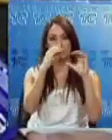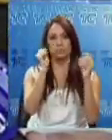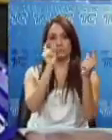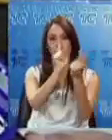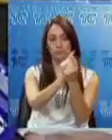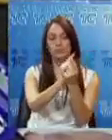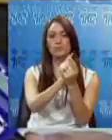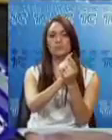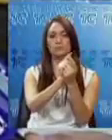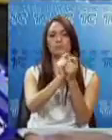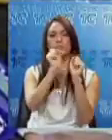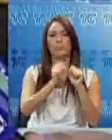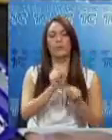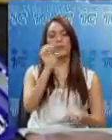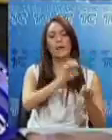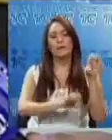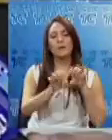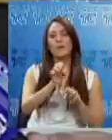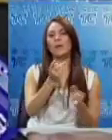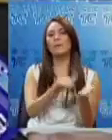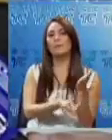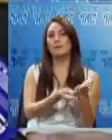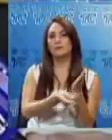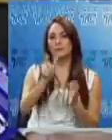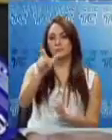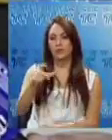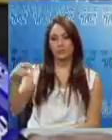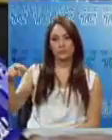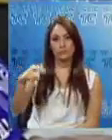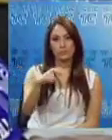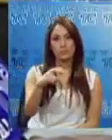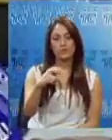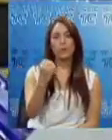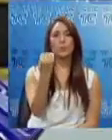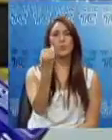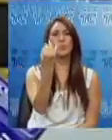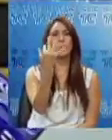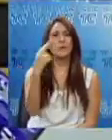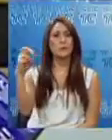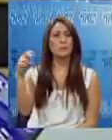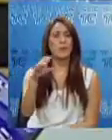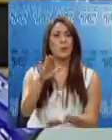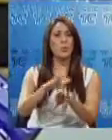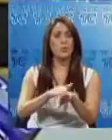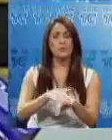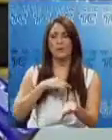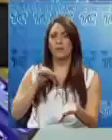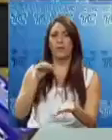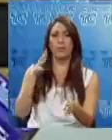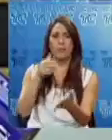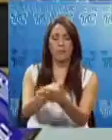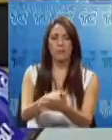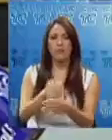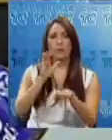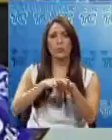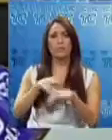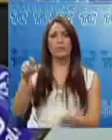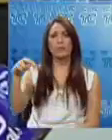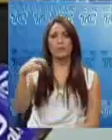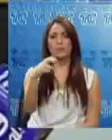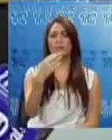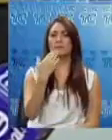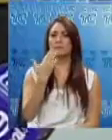haremos un análisis y una evaluación. ¿Qué pasa con el peatón? ¿Cuántos peatones causantes de tantos accidentes de tránsito han